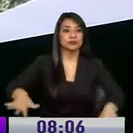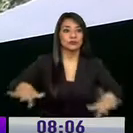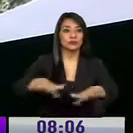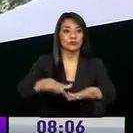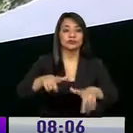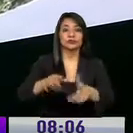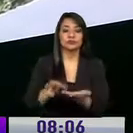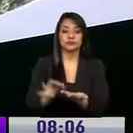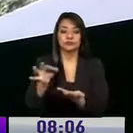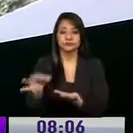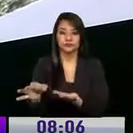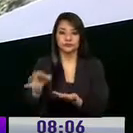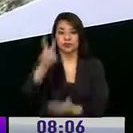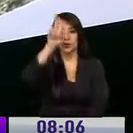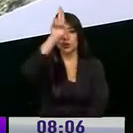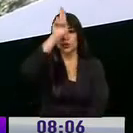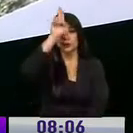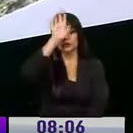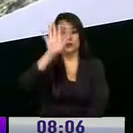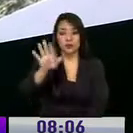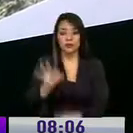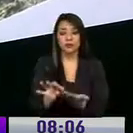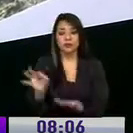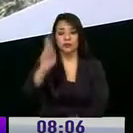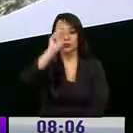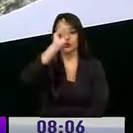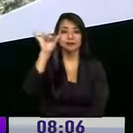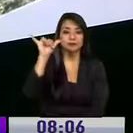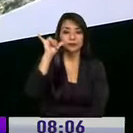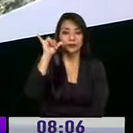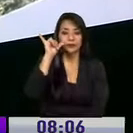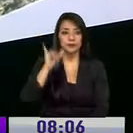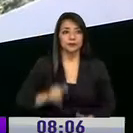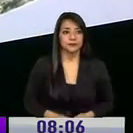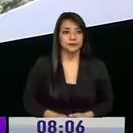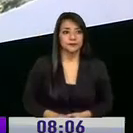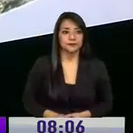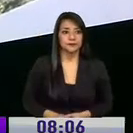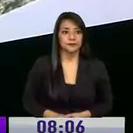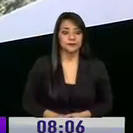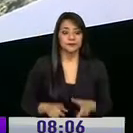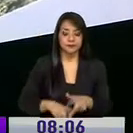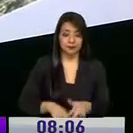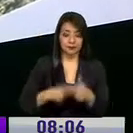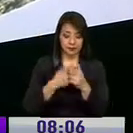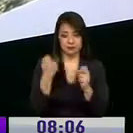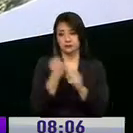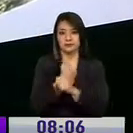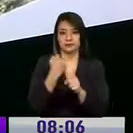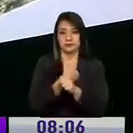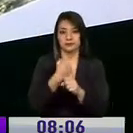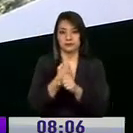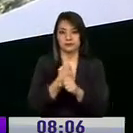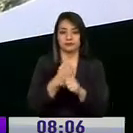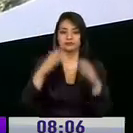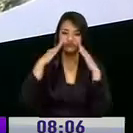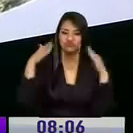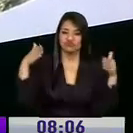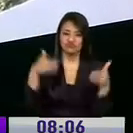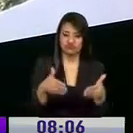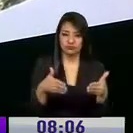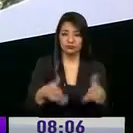el Cantón Rumiñahui, porque esa zona es del Cantón Rumiñahui y evidentemente pues ahí comienza un trabajo interesante en favor de